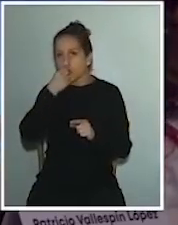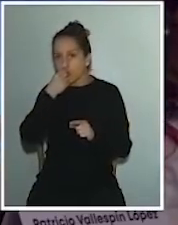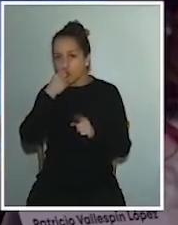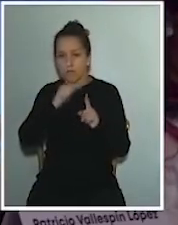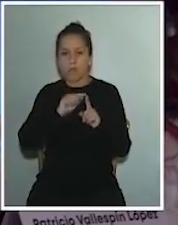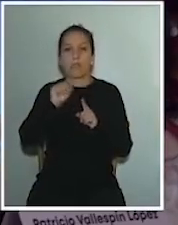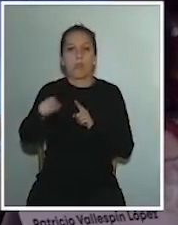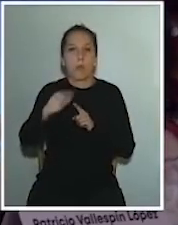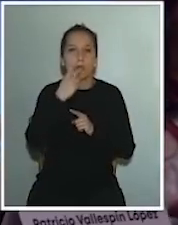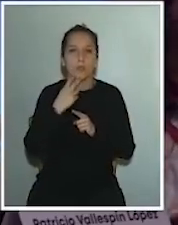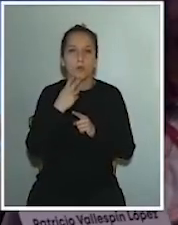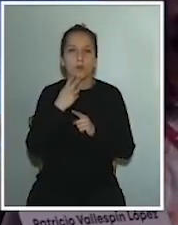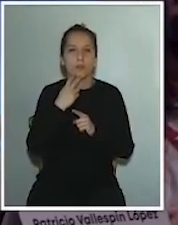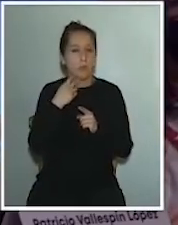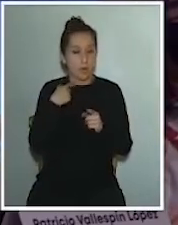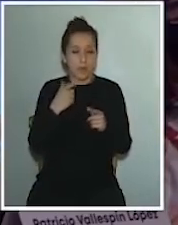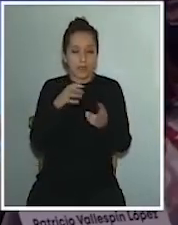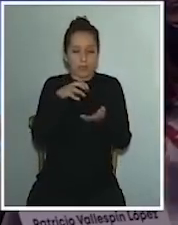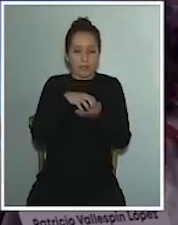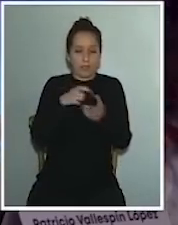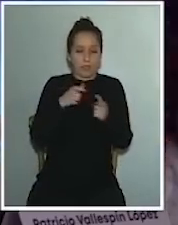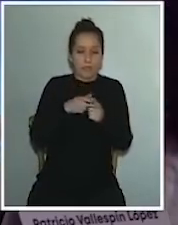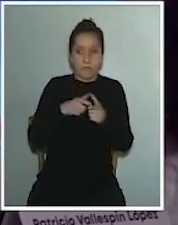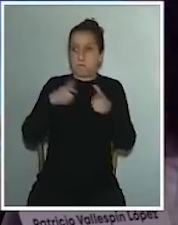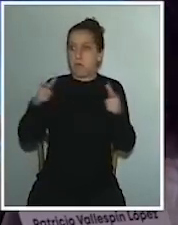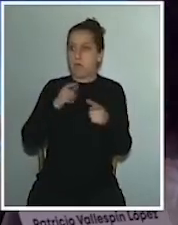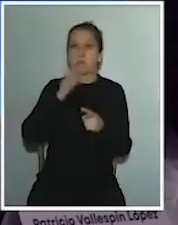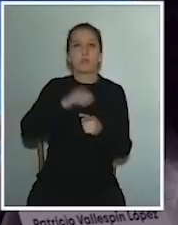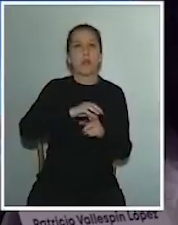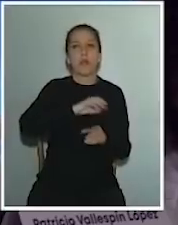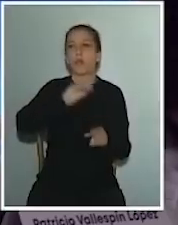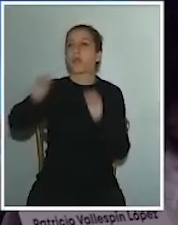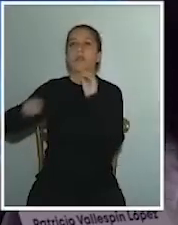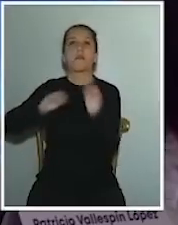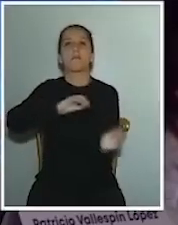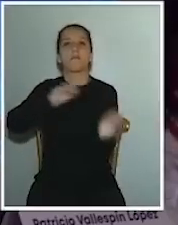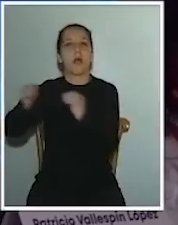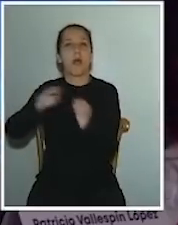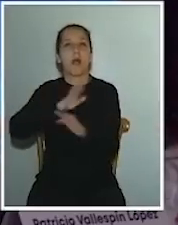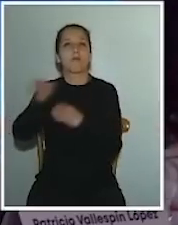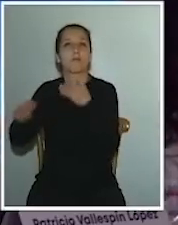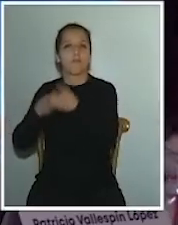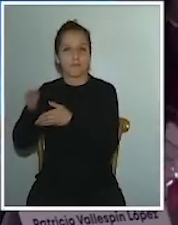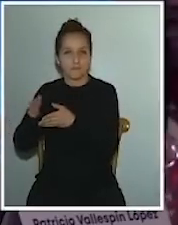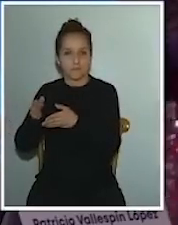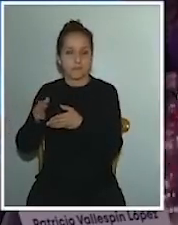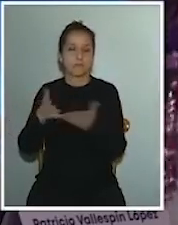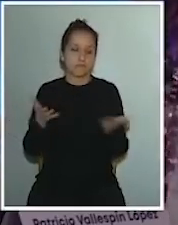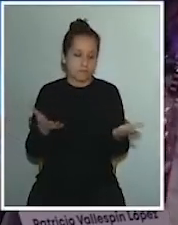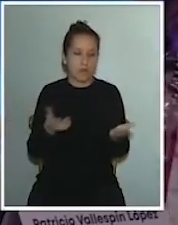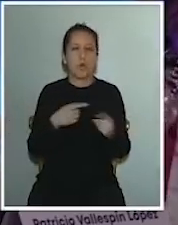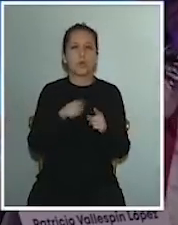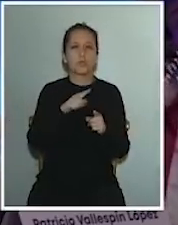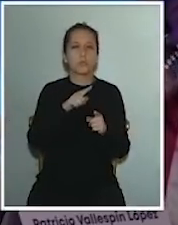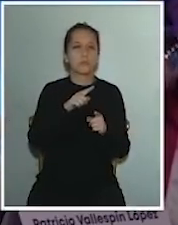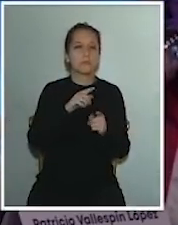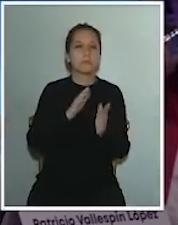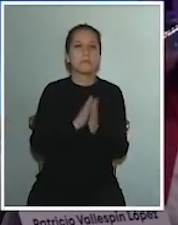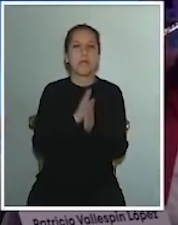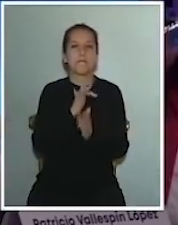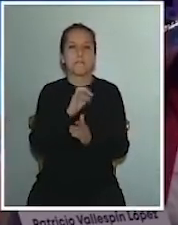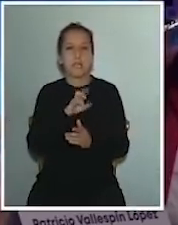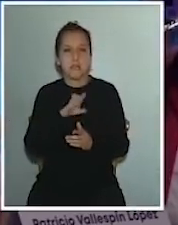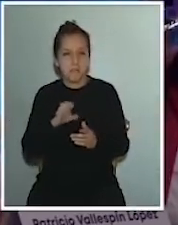el mismo y se dice que hay un centralismo dentro de la región o de Valparaíso con San Felipe etcétera tenemos que ver como desde la el cono urbano